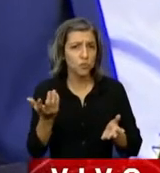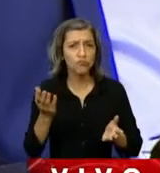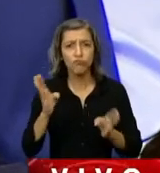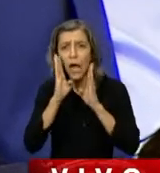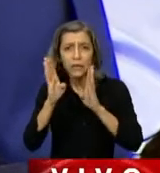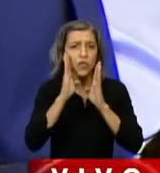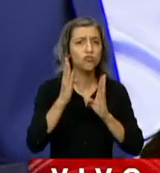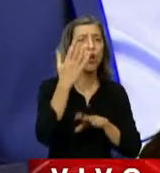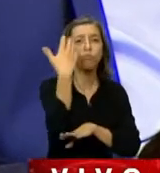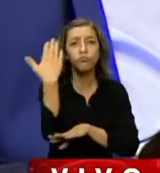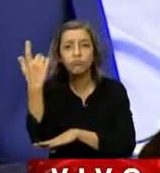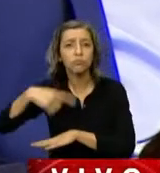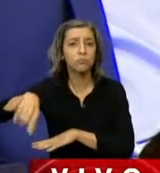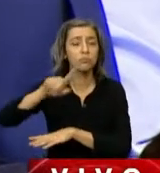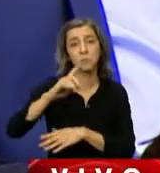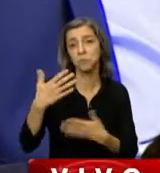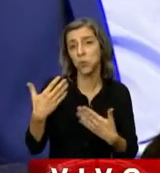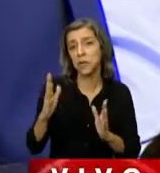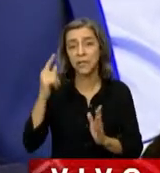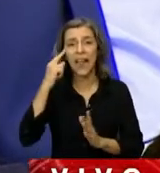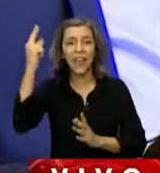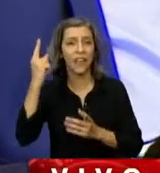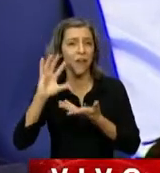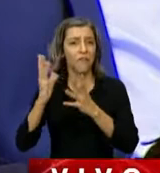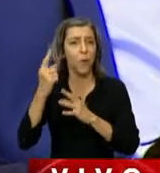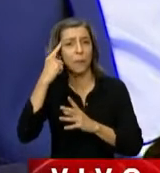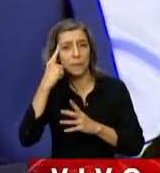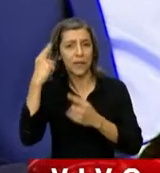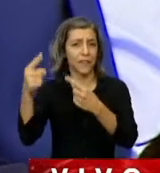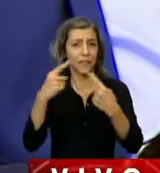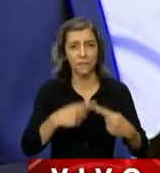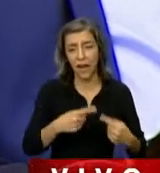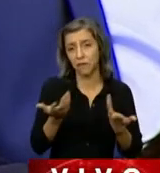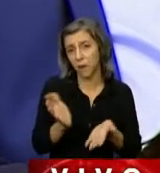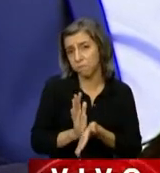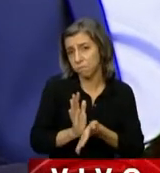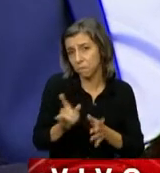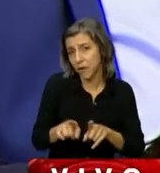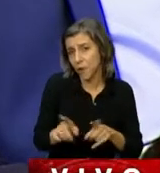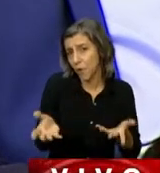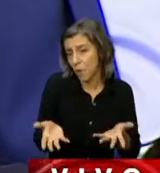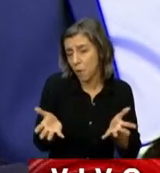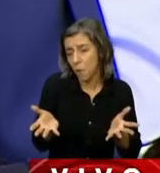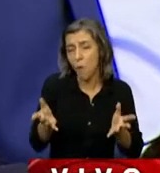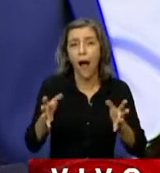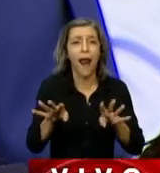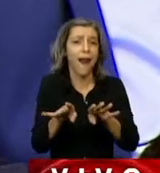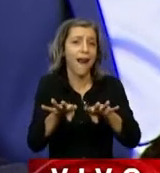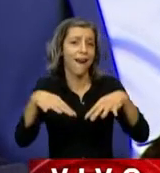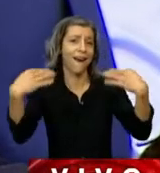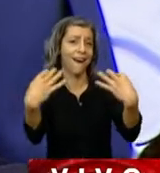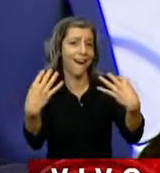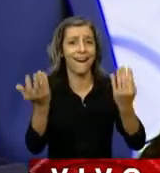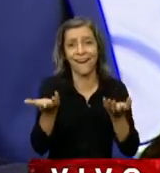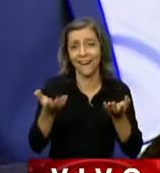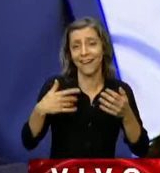que seguramente no tienen las ideas de los que componen la tribuna, o en el caso en este de las nuestras, que vamos no solo a apoyar este